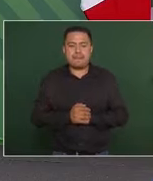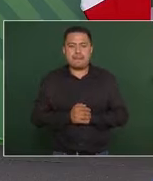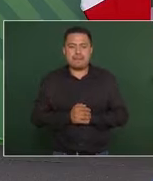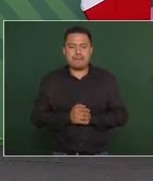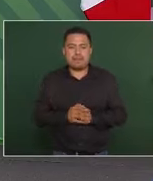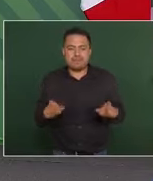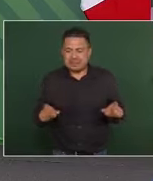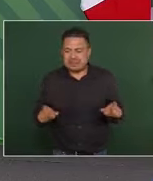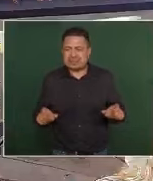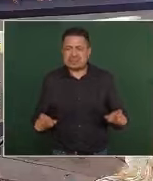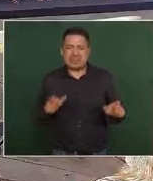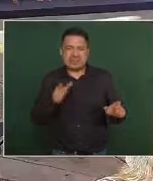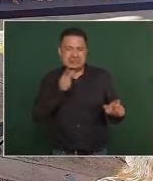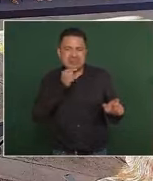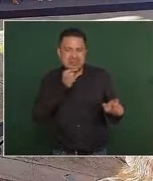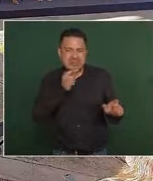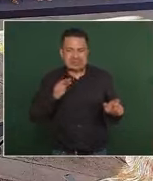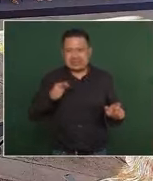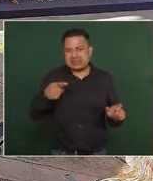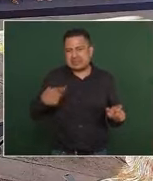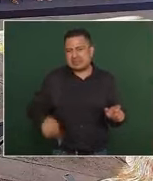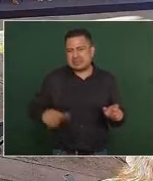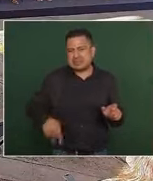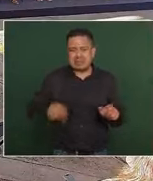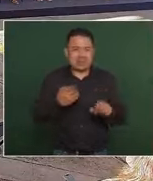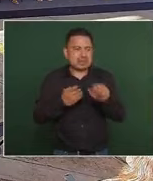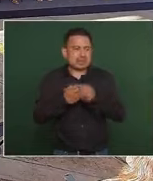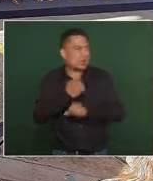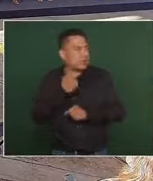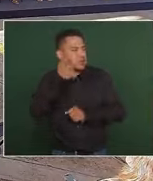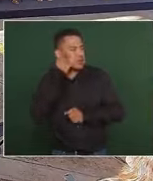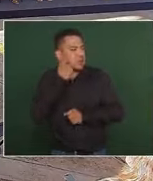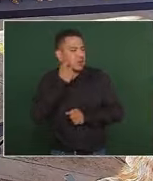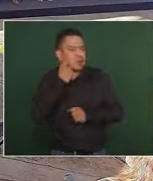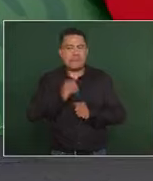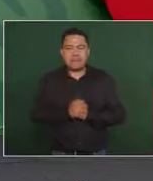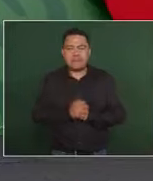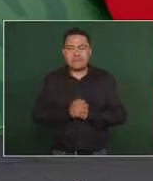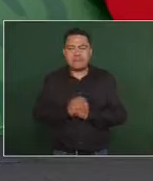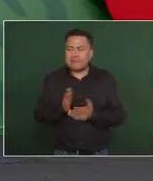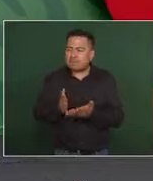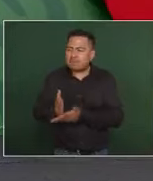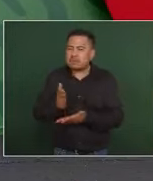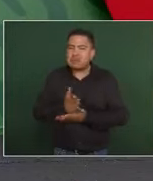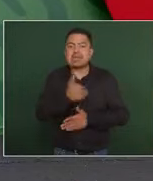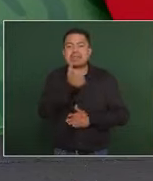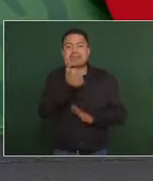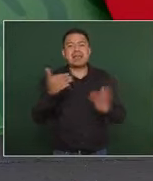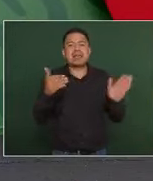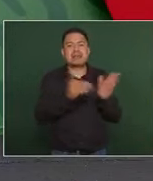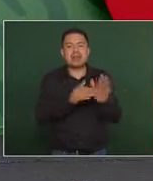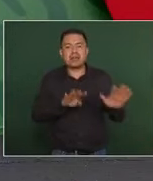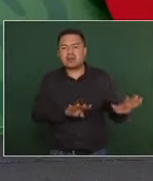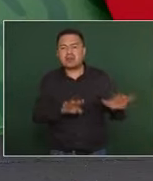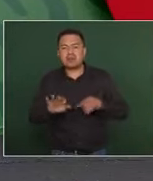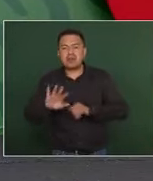La seguridad pública de Guerrero, operativos